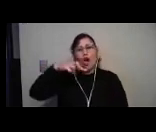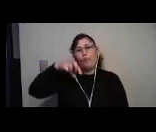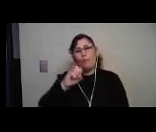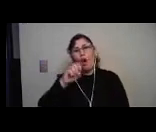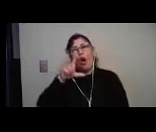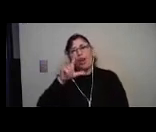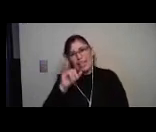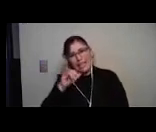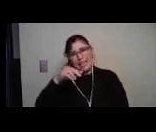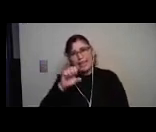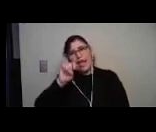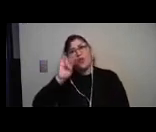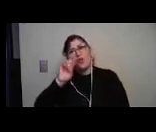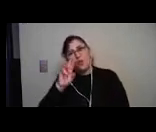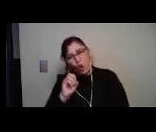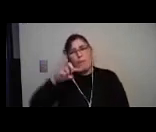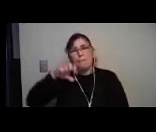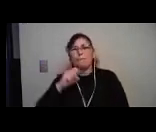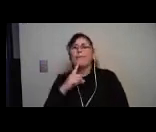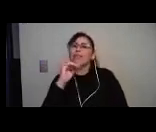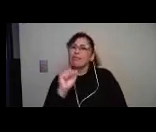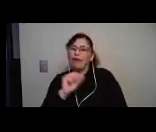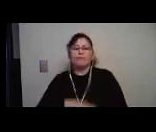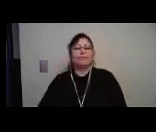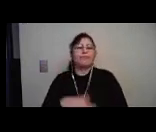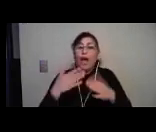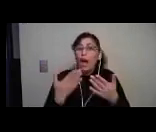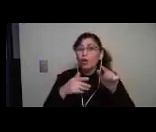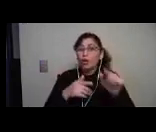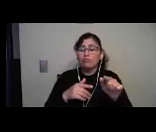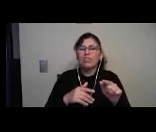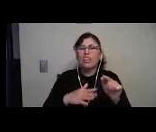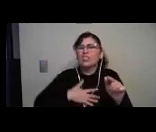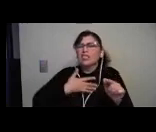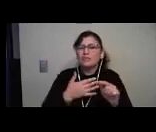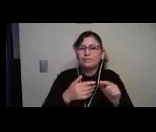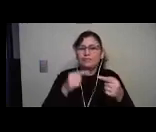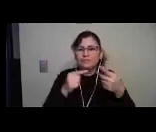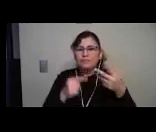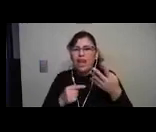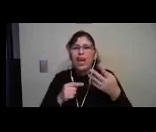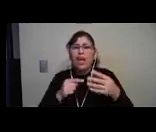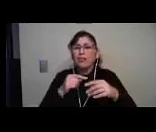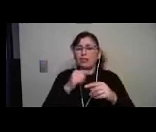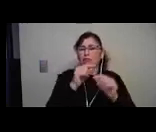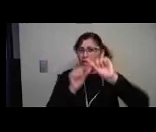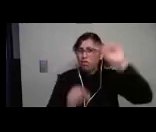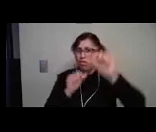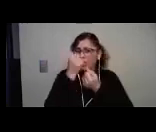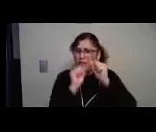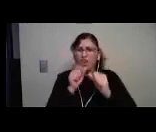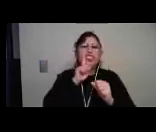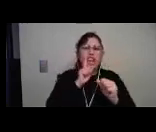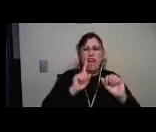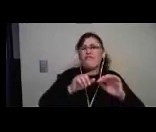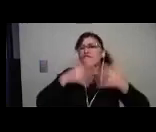Las causas en general, cada nervio del sistema nervioso periférico tiene una función específica que tiene que ver con funciones sensitivas y con